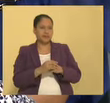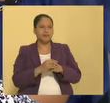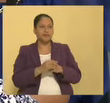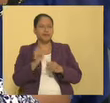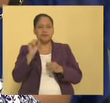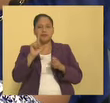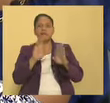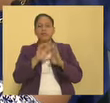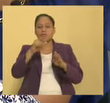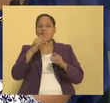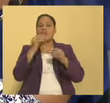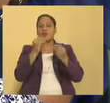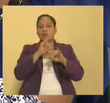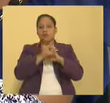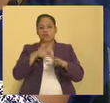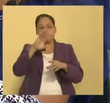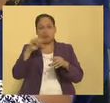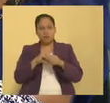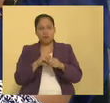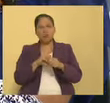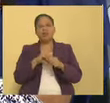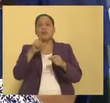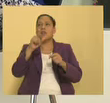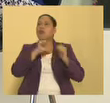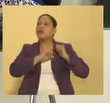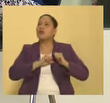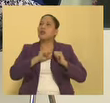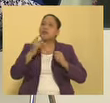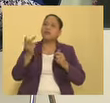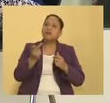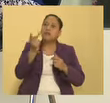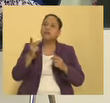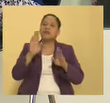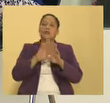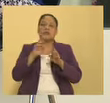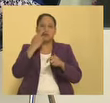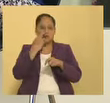para estar mejor informados como ciudadanos y acercarnos a nuestras autoridades, que también es responsabilidad de nosotros.